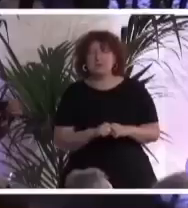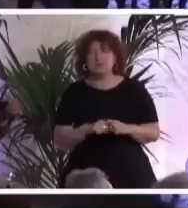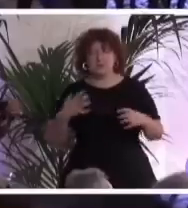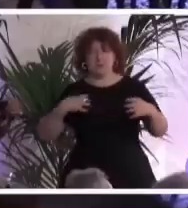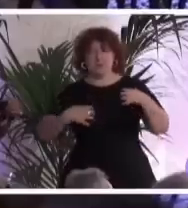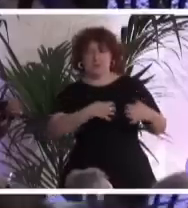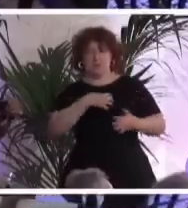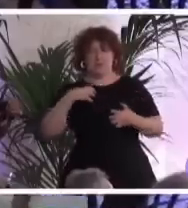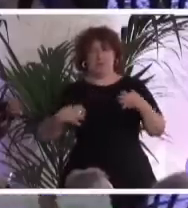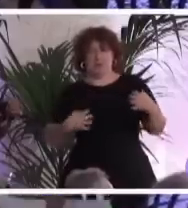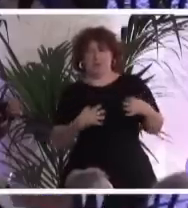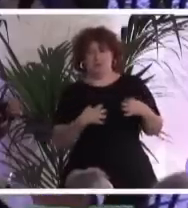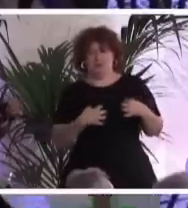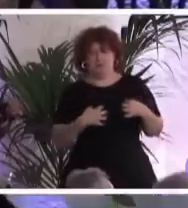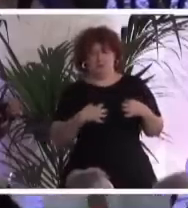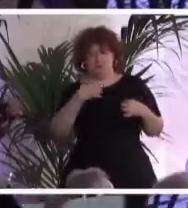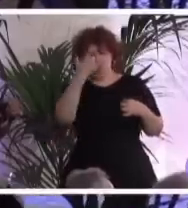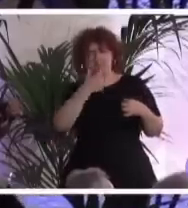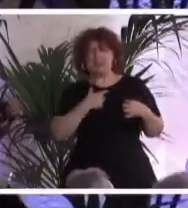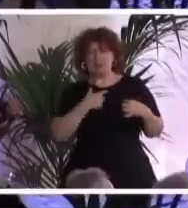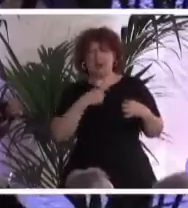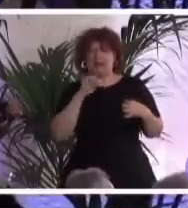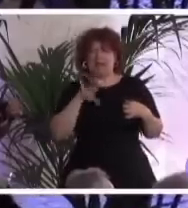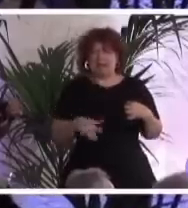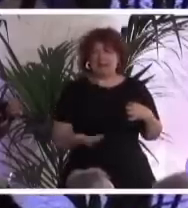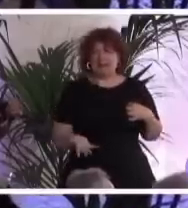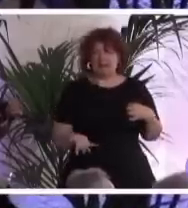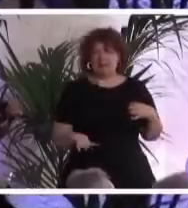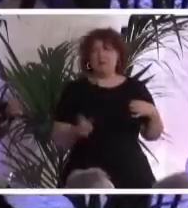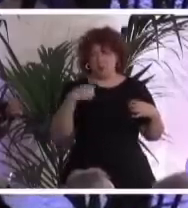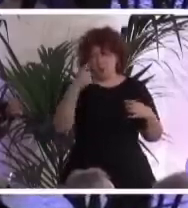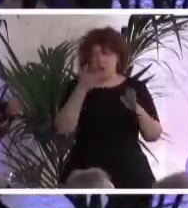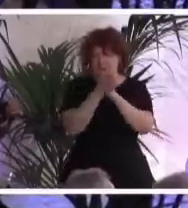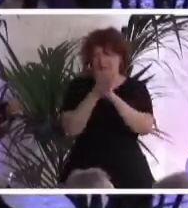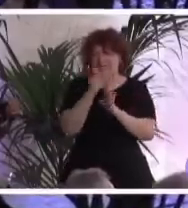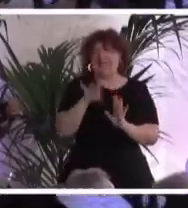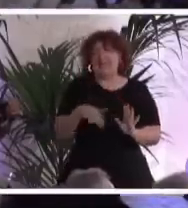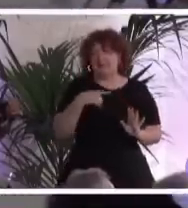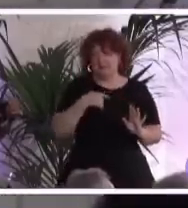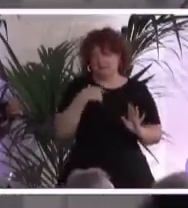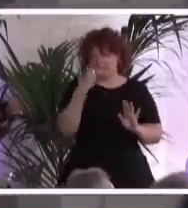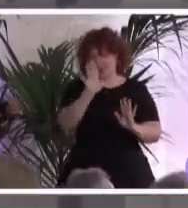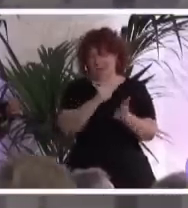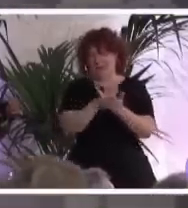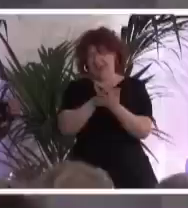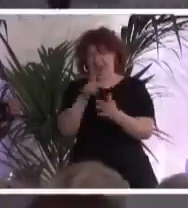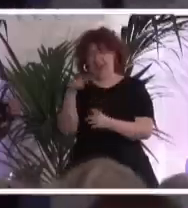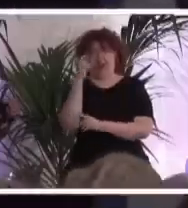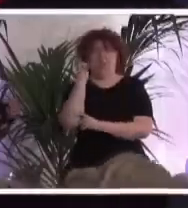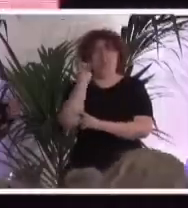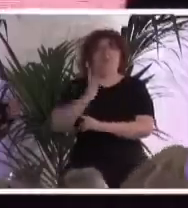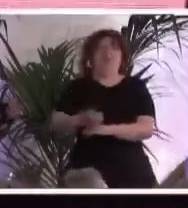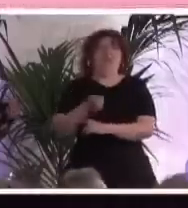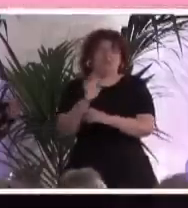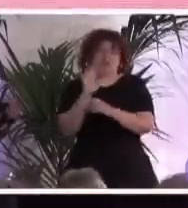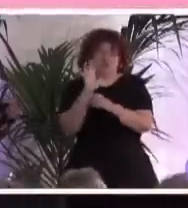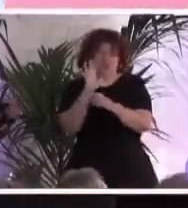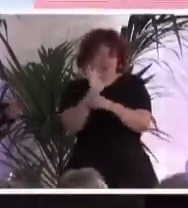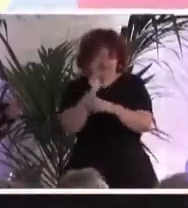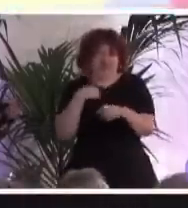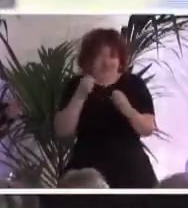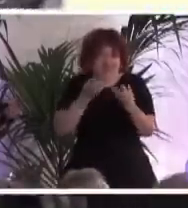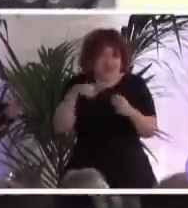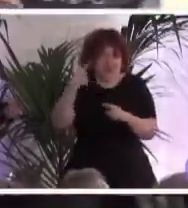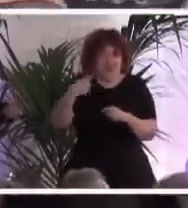y que es una persona luego te cuento Quién es David Simon el segundo momento en el que empieza